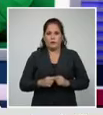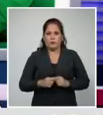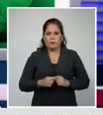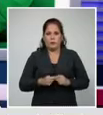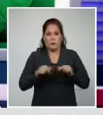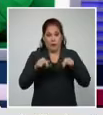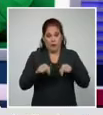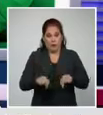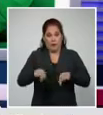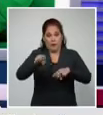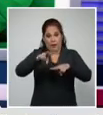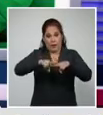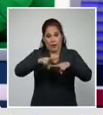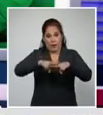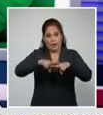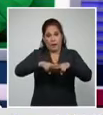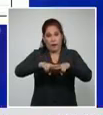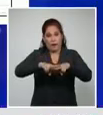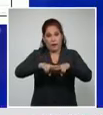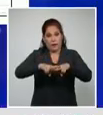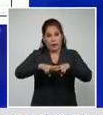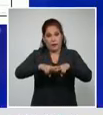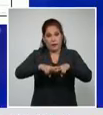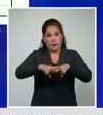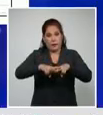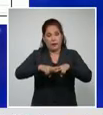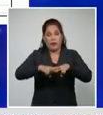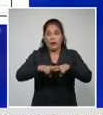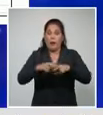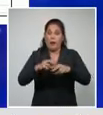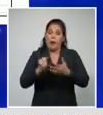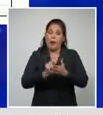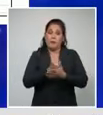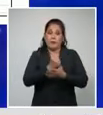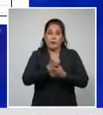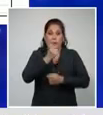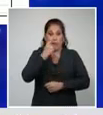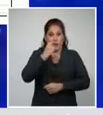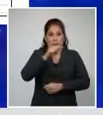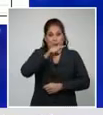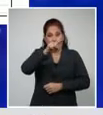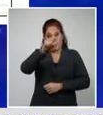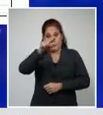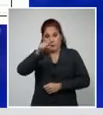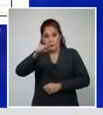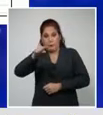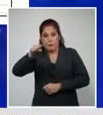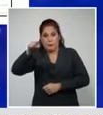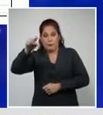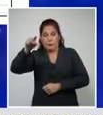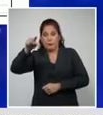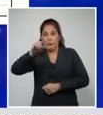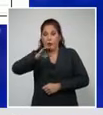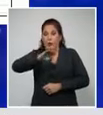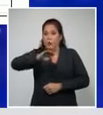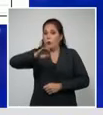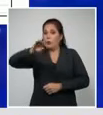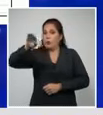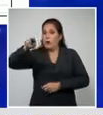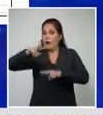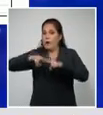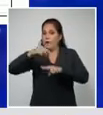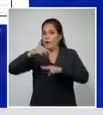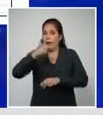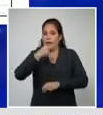Rápidamente La Habana, se ve lamentablemente la curva que se incrementa, y Habana Vieja, Regla,